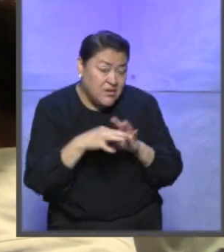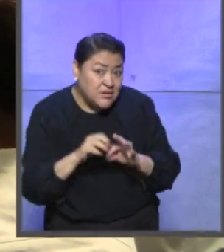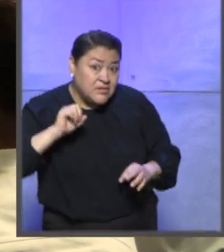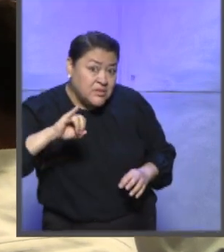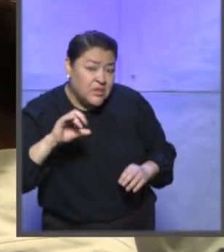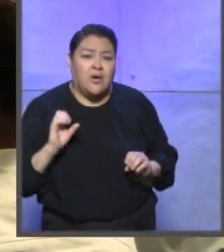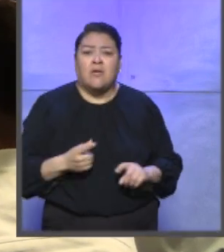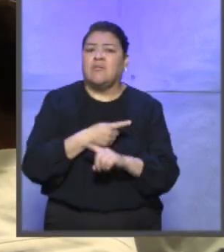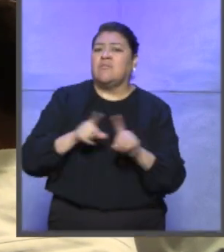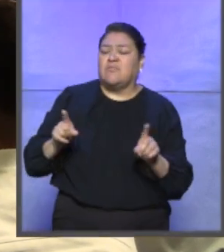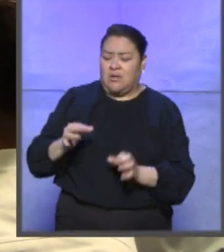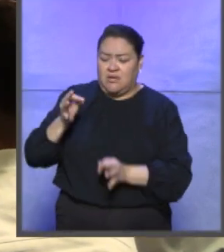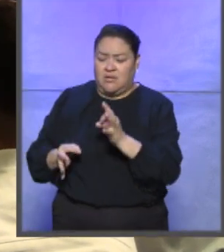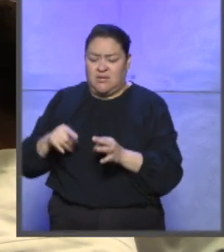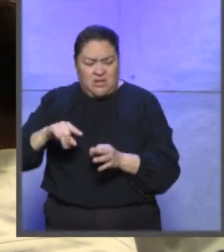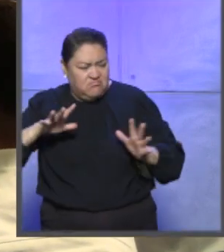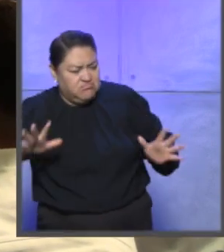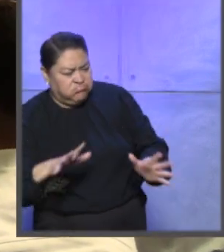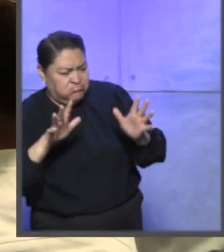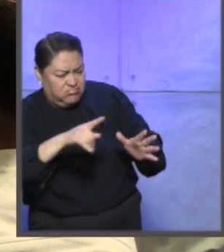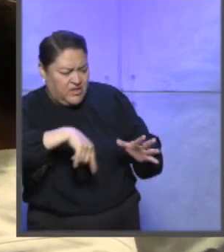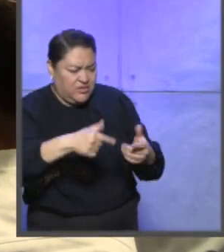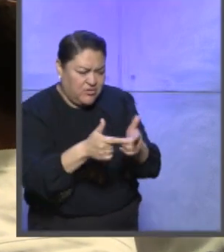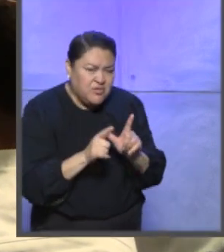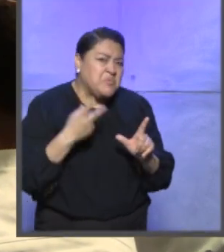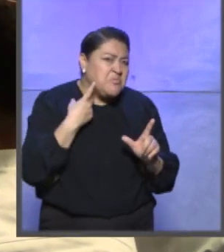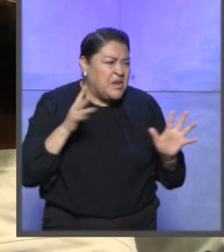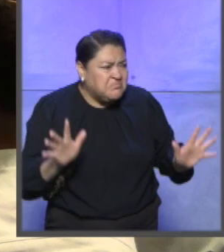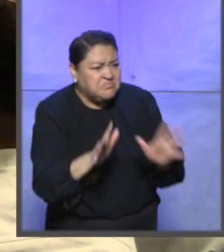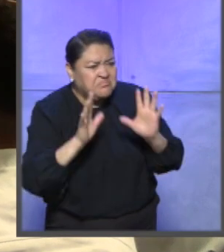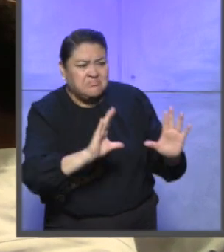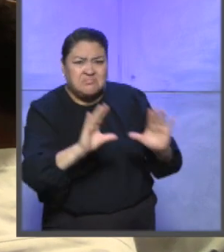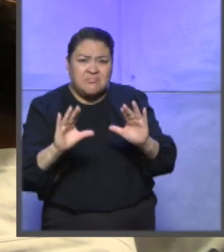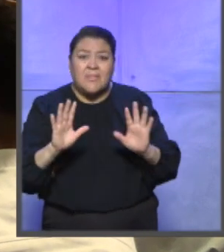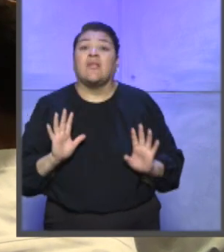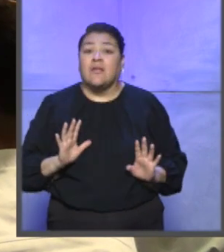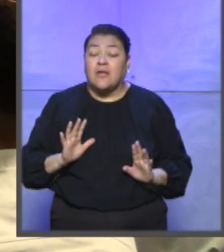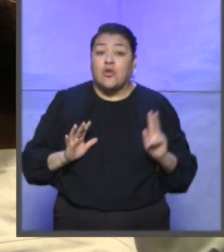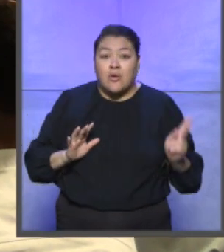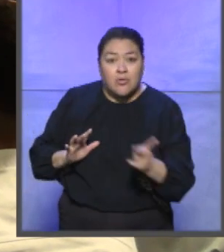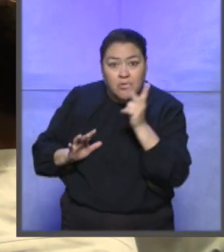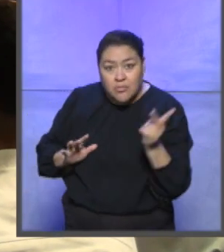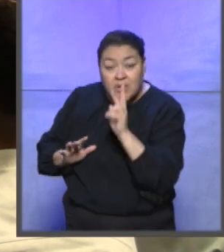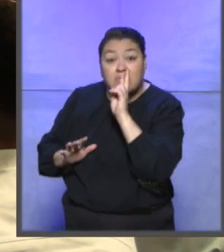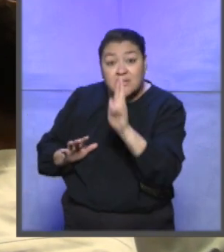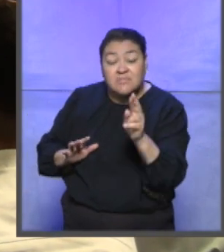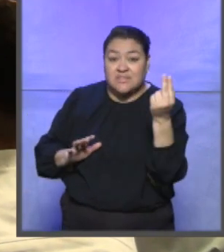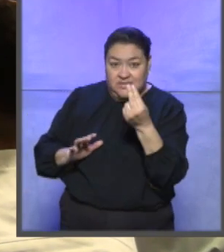juventud y que podrían hacer las autoridades electorales para impulsarla? ¿Cómo se verá? Los cuestionamientos no son gratuitos.